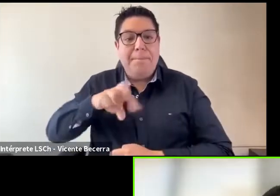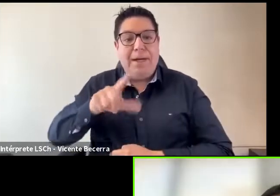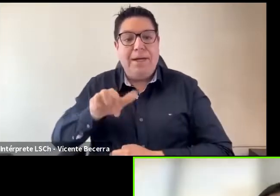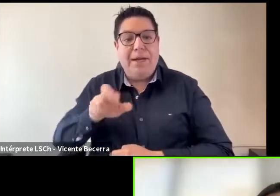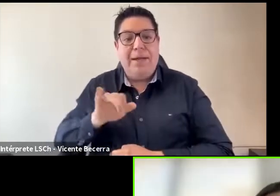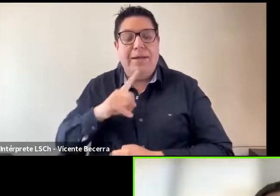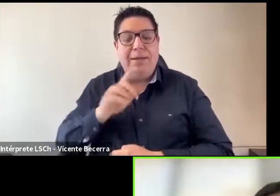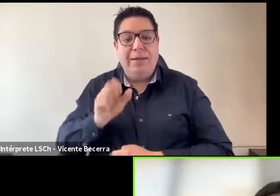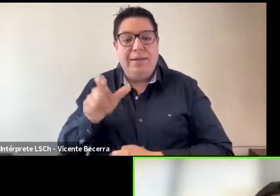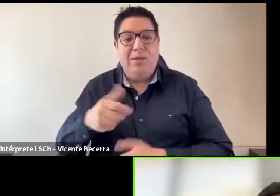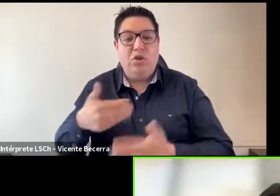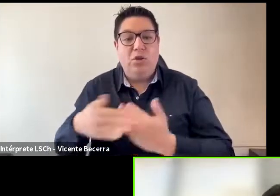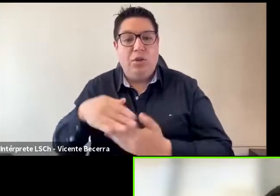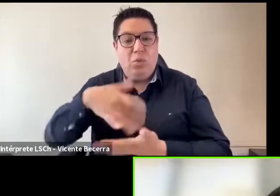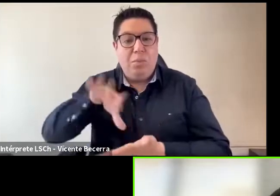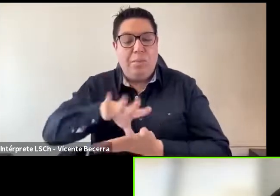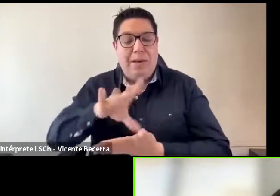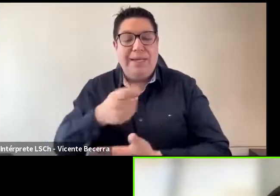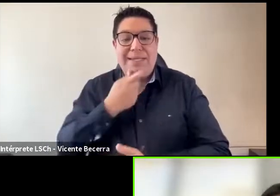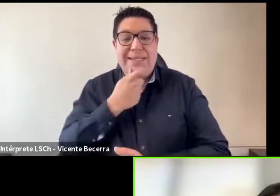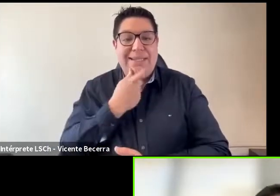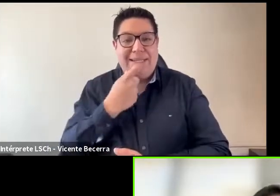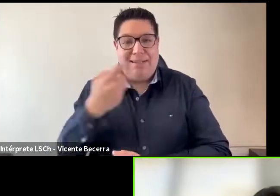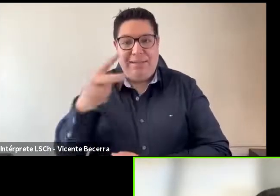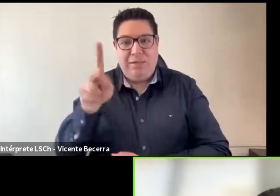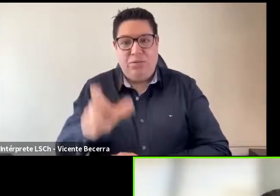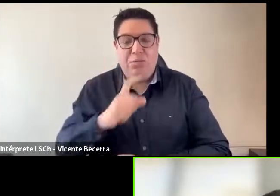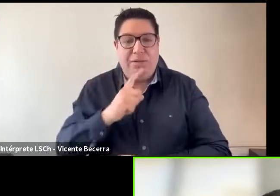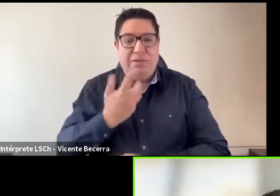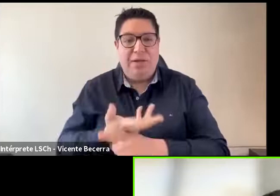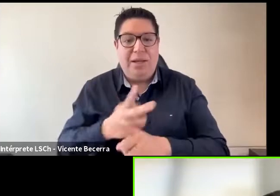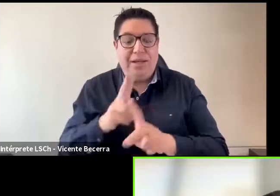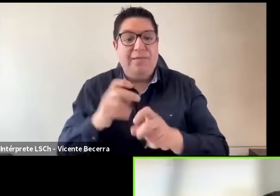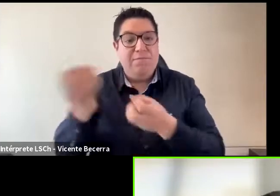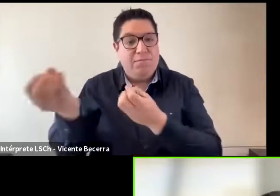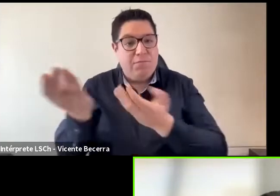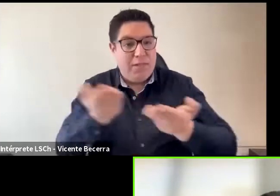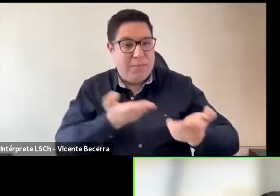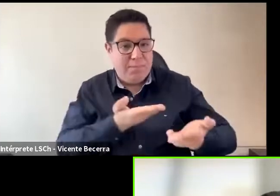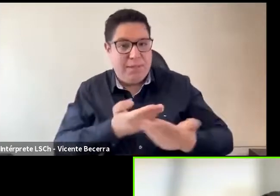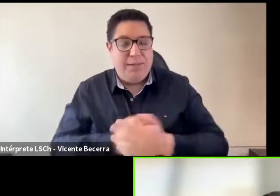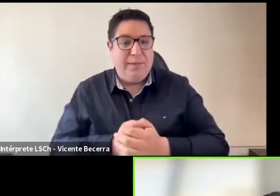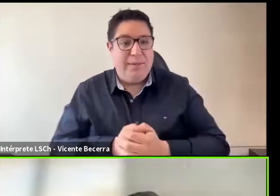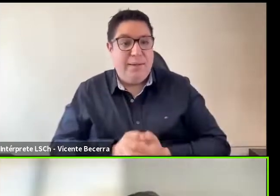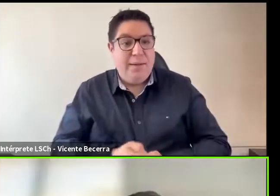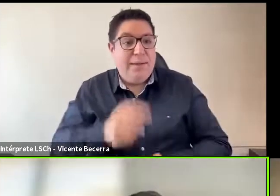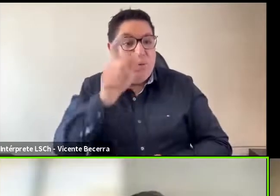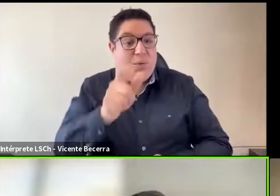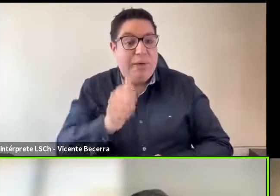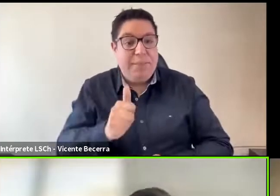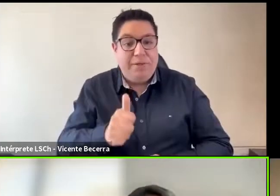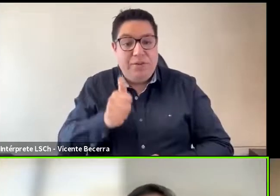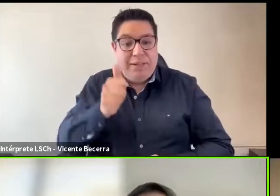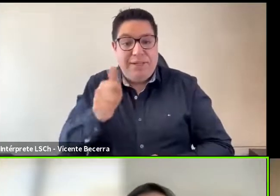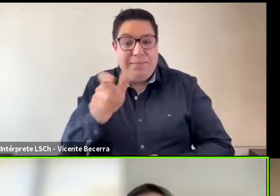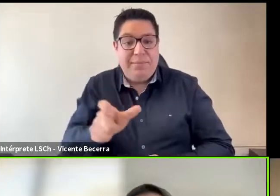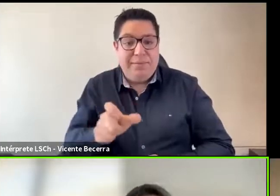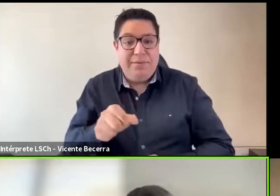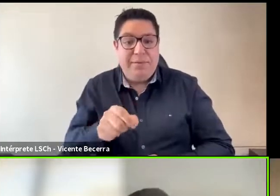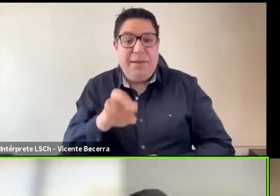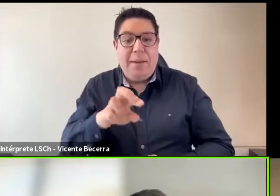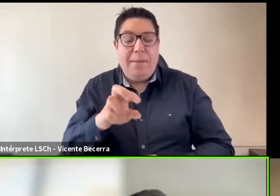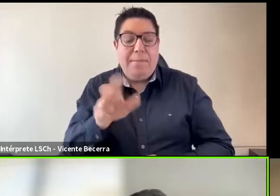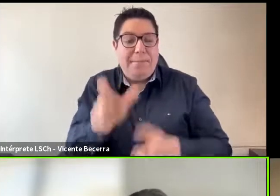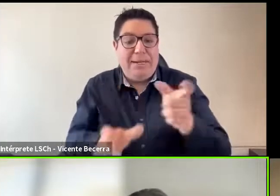desde inglaterra y la bienvenida manuelitas directora ejecutiva del laboratorio pitbull in government